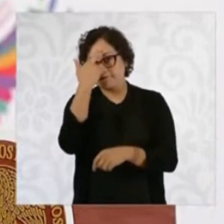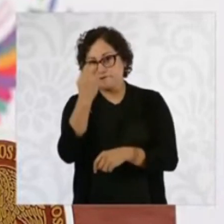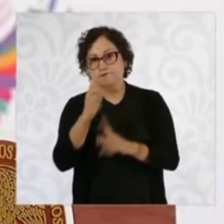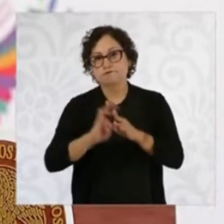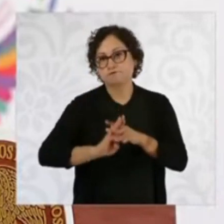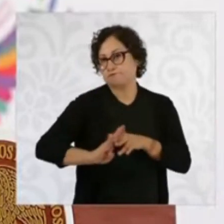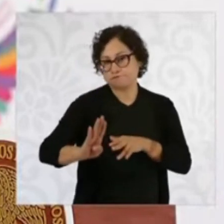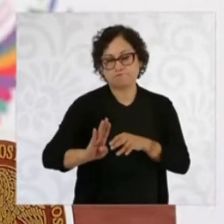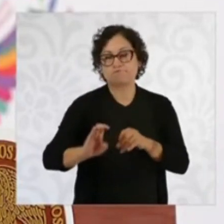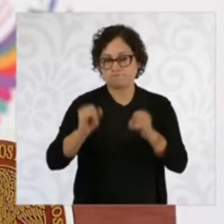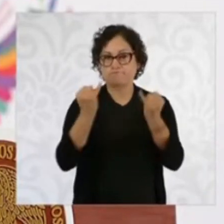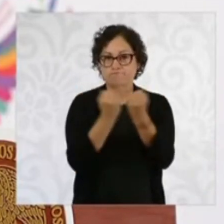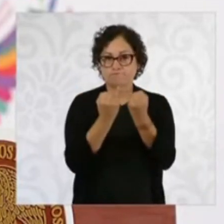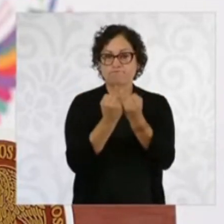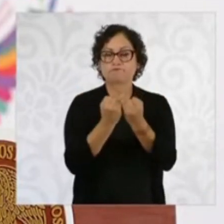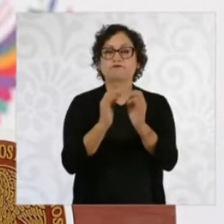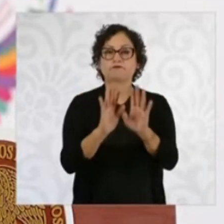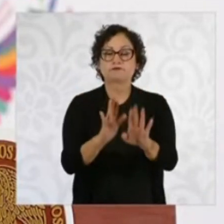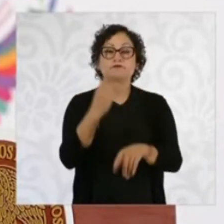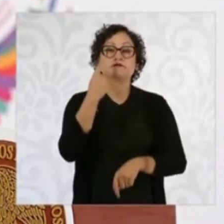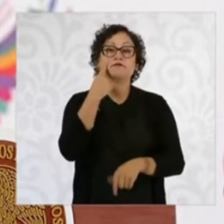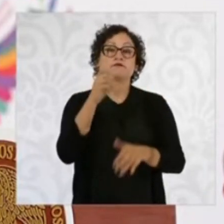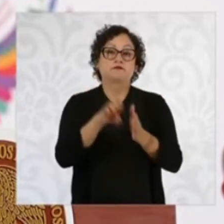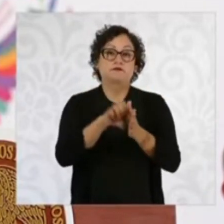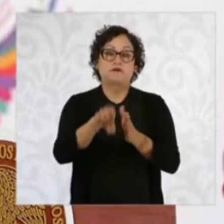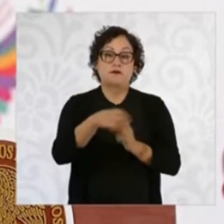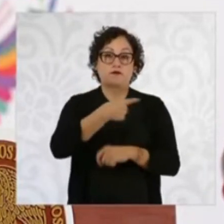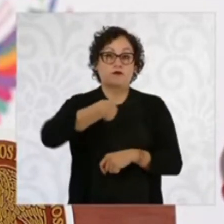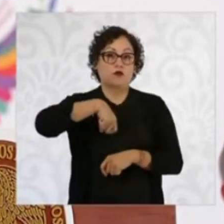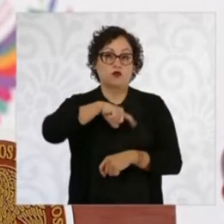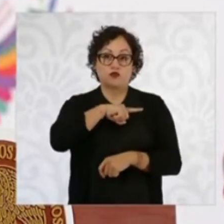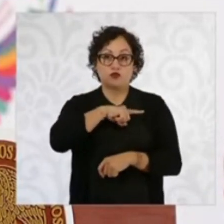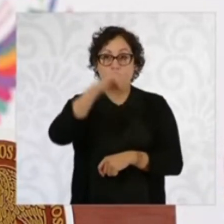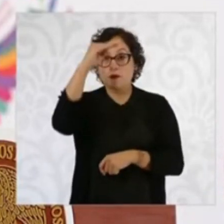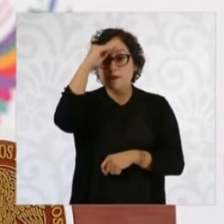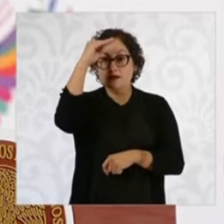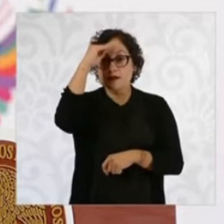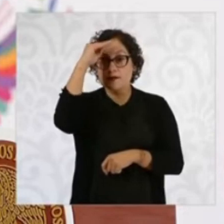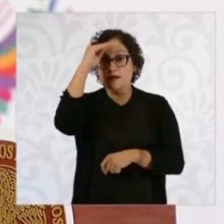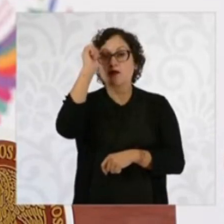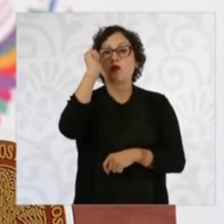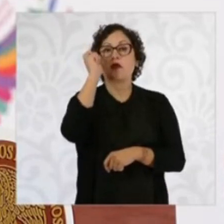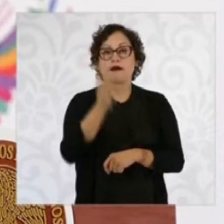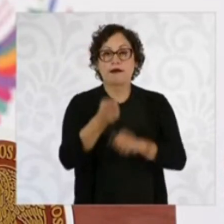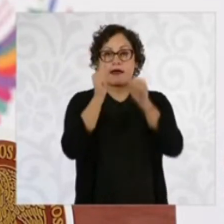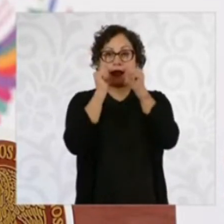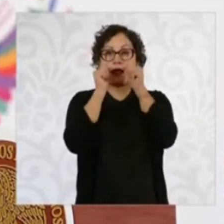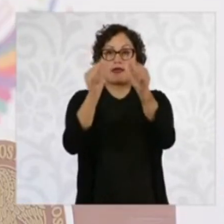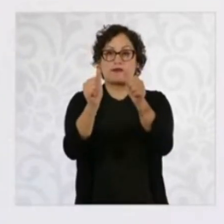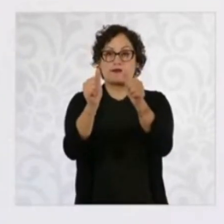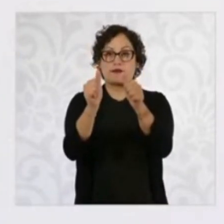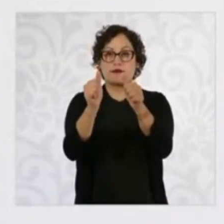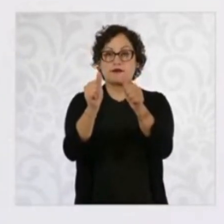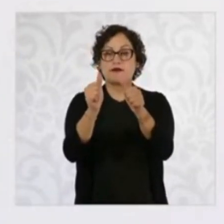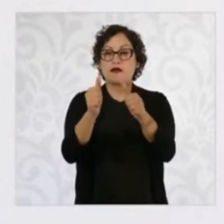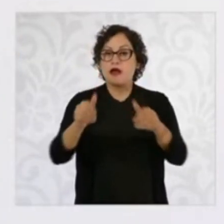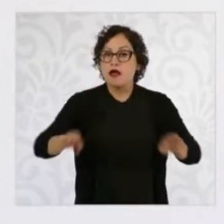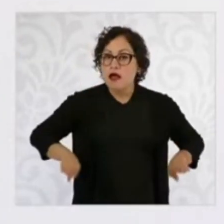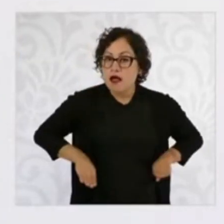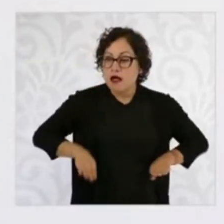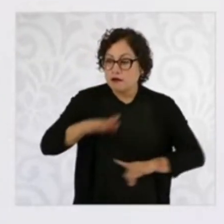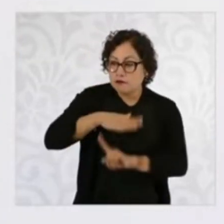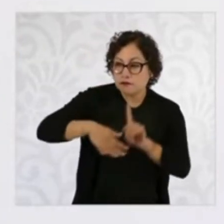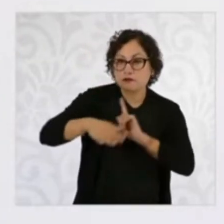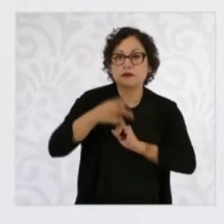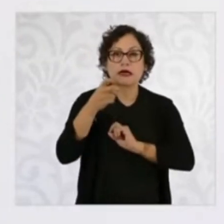Entonces, nosotros siempre vamos a tener la posición, por supuesto, dentro de un marco integral, de que hay que atender las causas. Y por